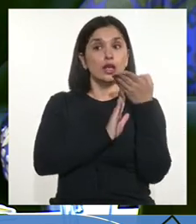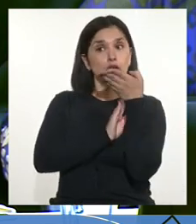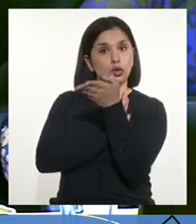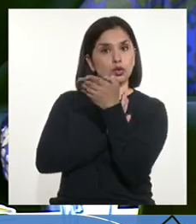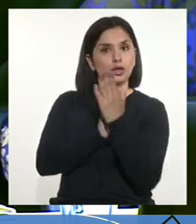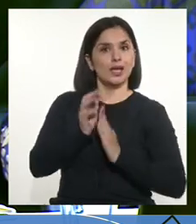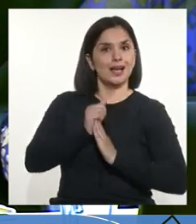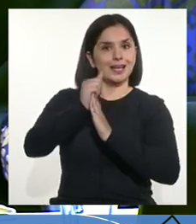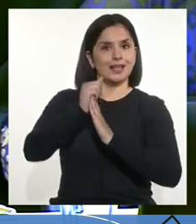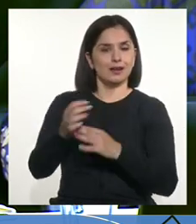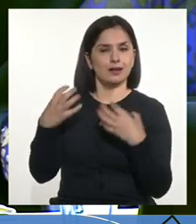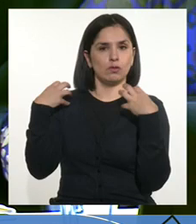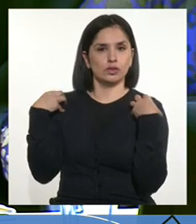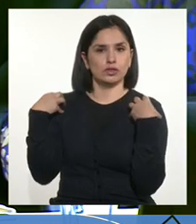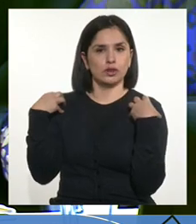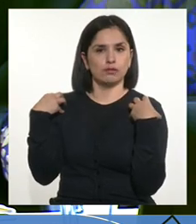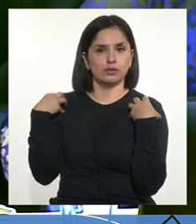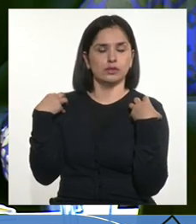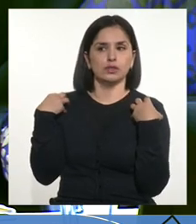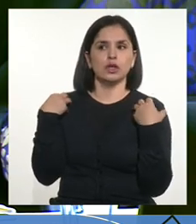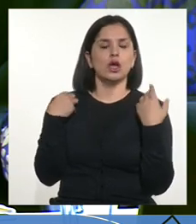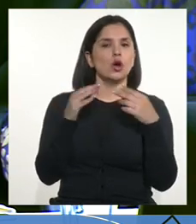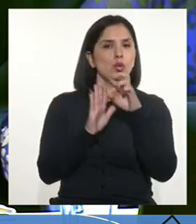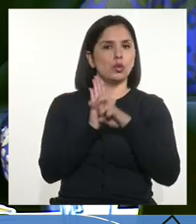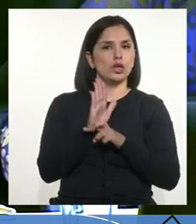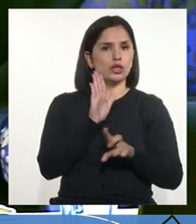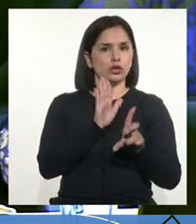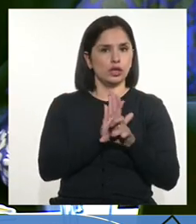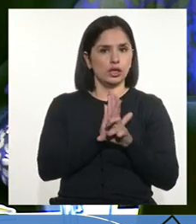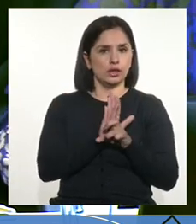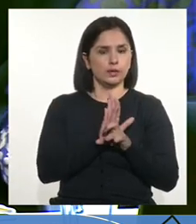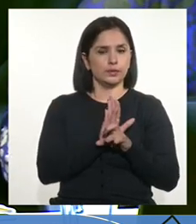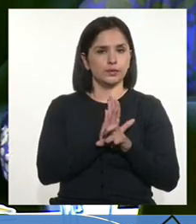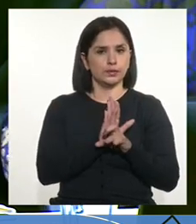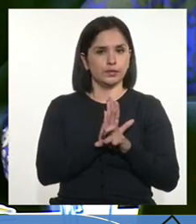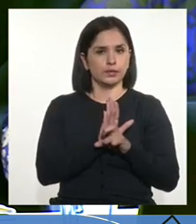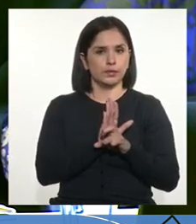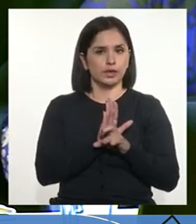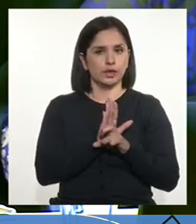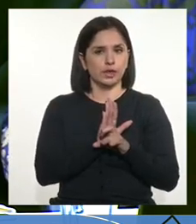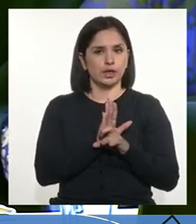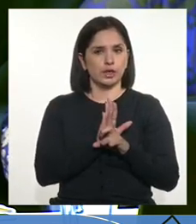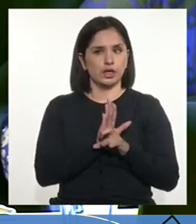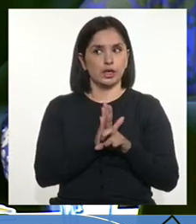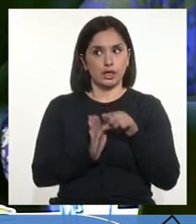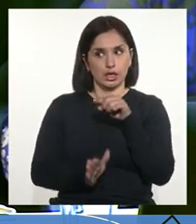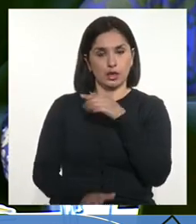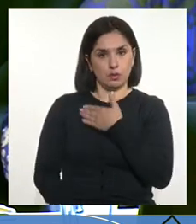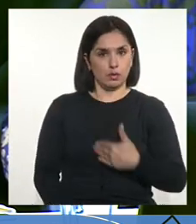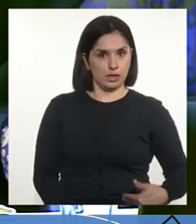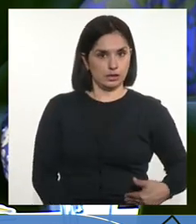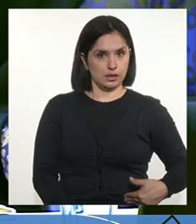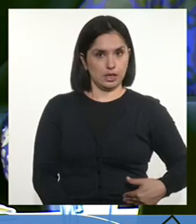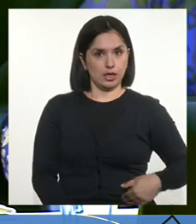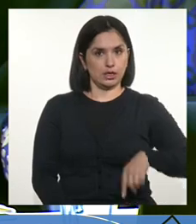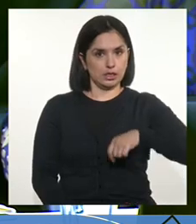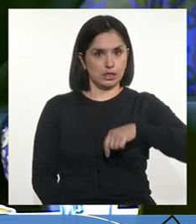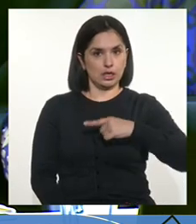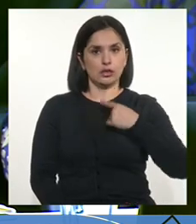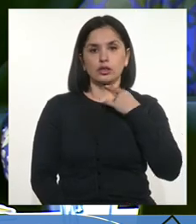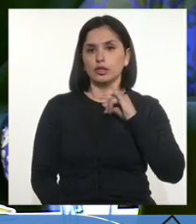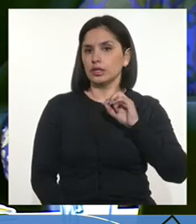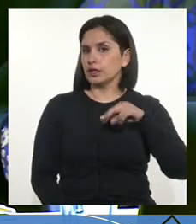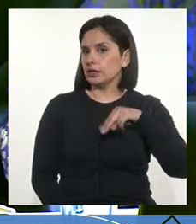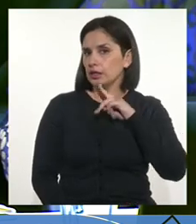lidero y quien es un proyecto de ley el presidente del senado el senador quintana y nos